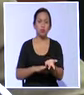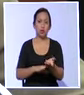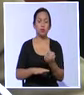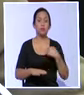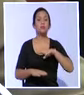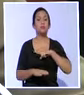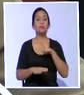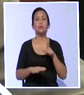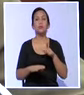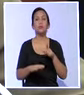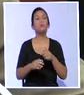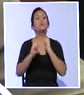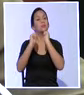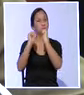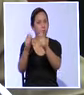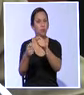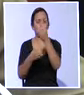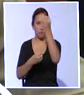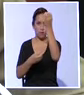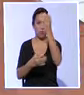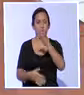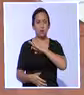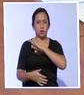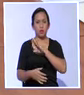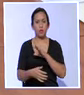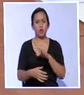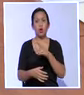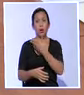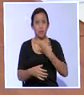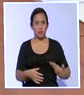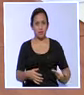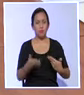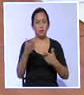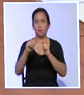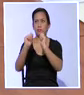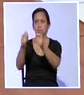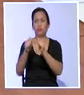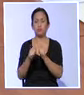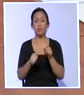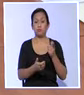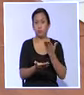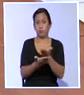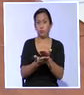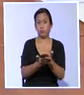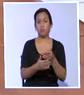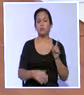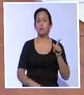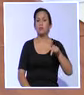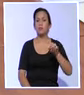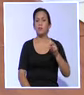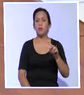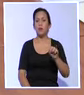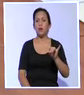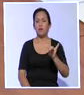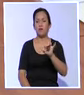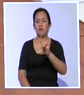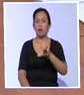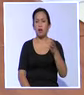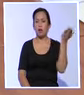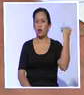informe a la presidencia nacional cabe destacar que esta iniciativa fue presentada por marisol peñafiel quien ocupó la